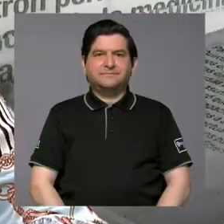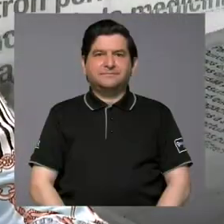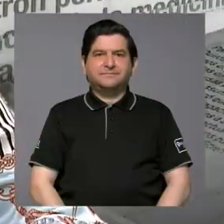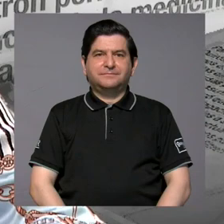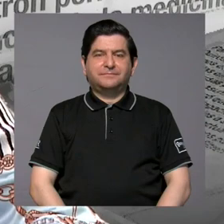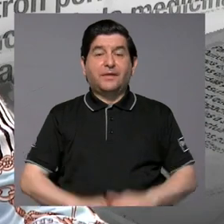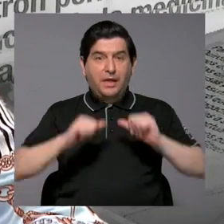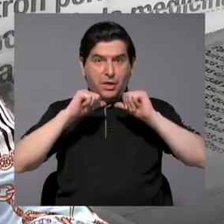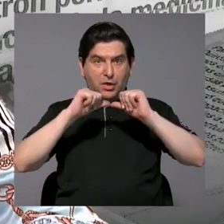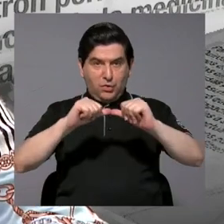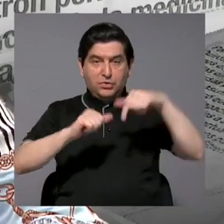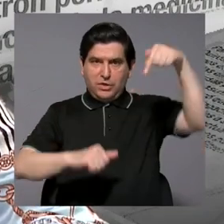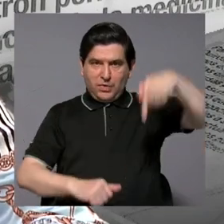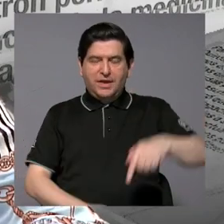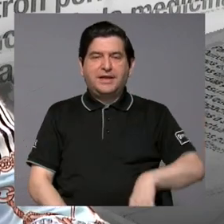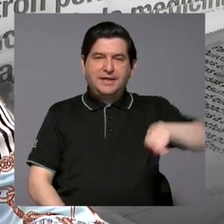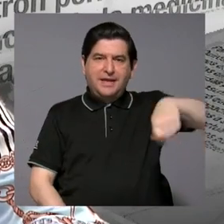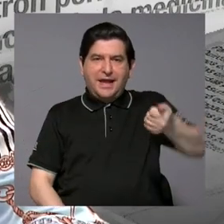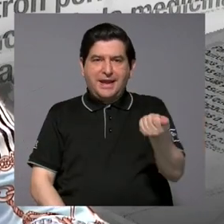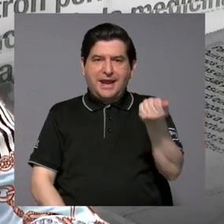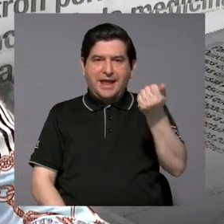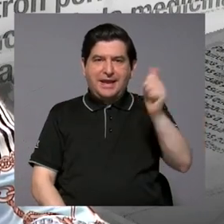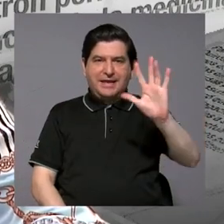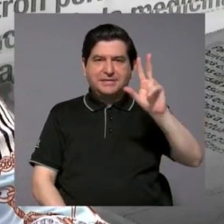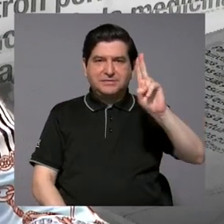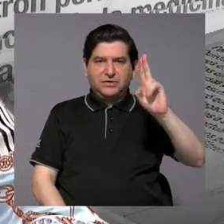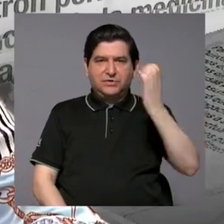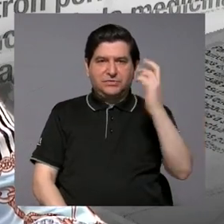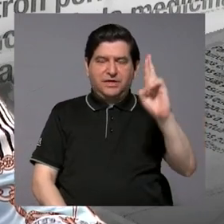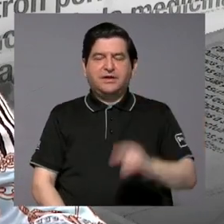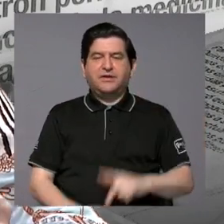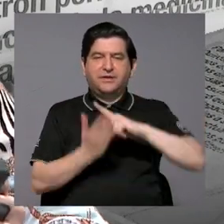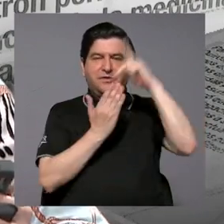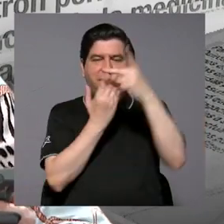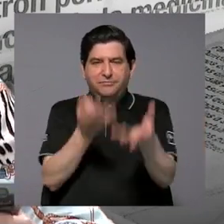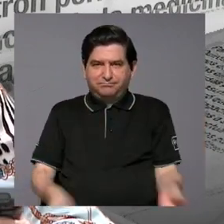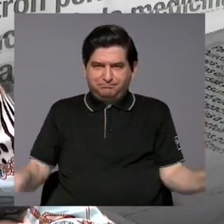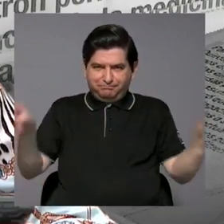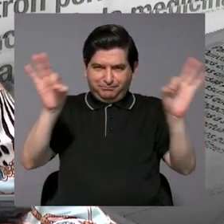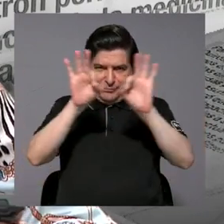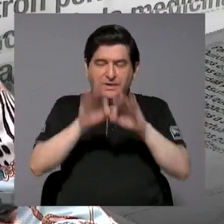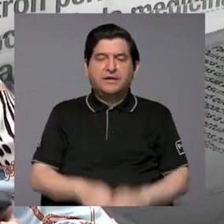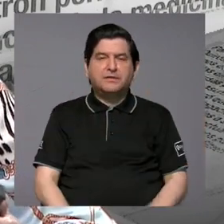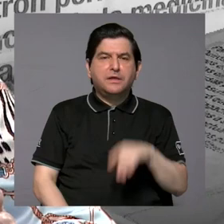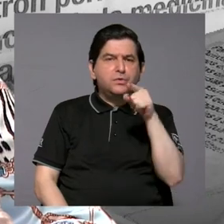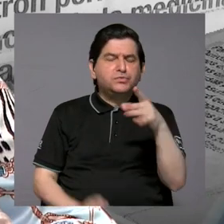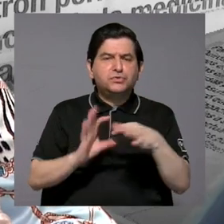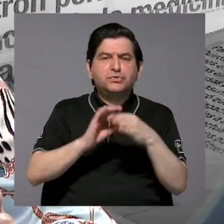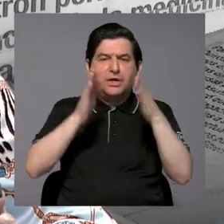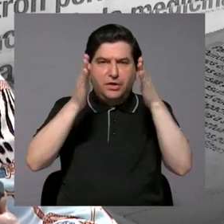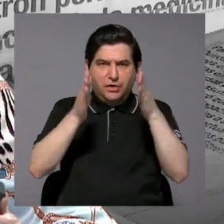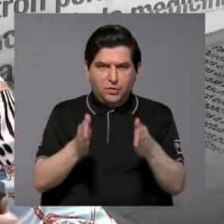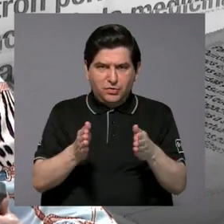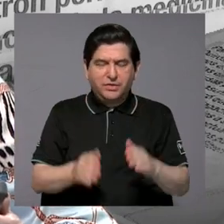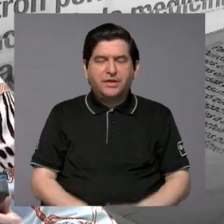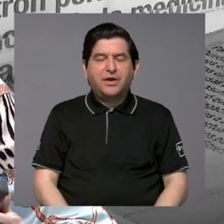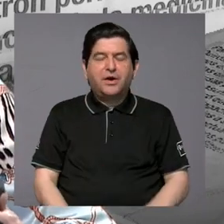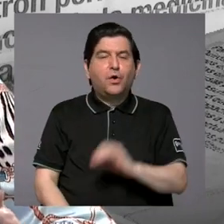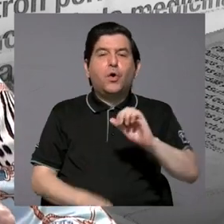bueno Y continuamos aquí por Canal 15 ucr con lo que importa usted como coordinadora